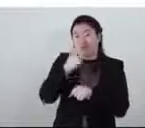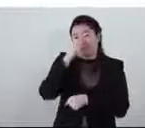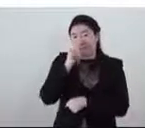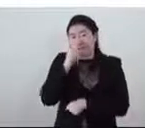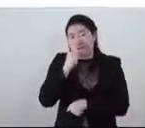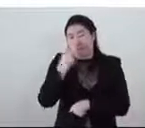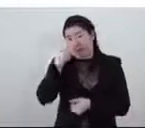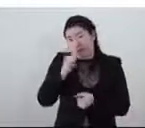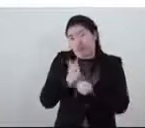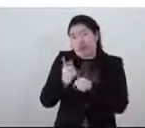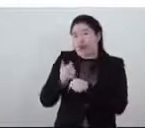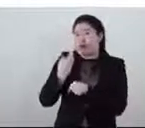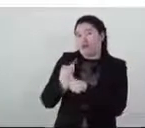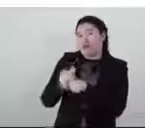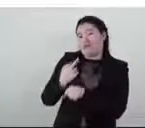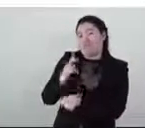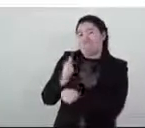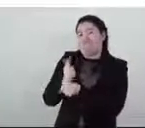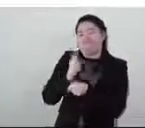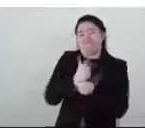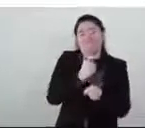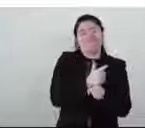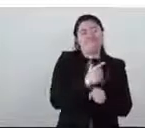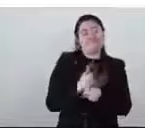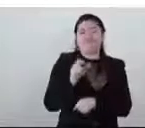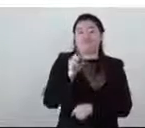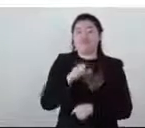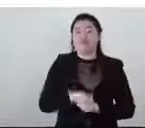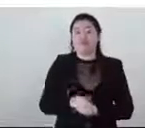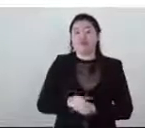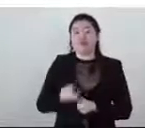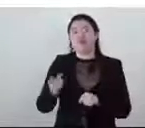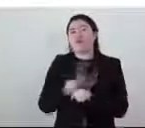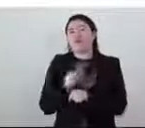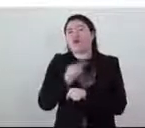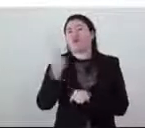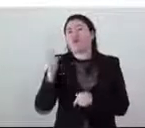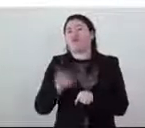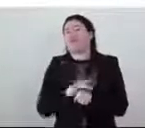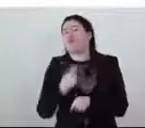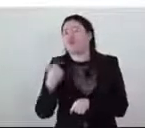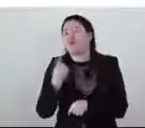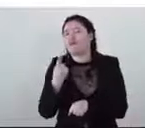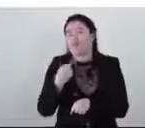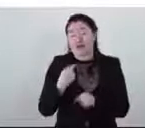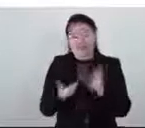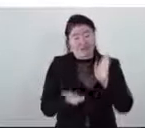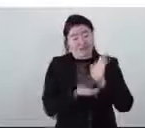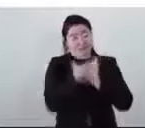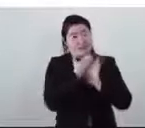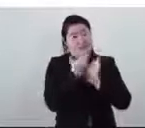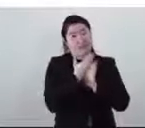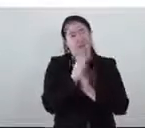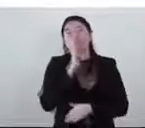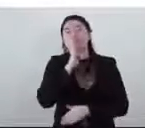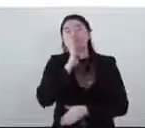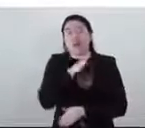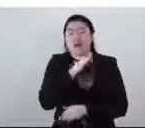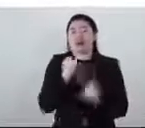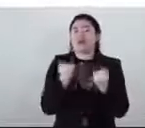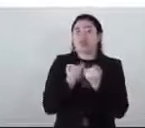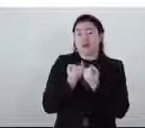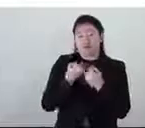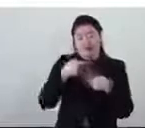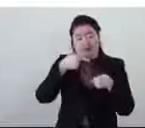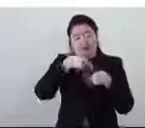condiciones identificadas hasta ahora. Deficiencias en el proceso constructivo. Proceso de soldadura de los pernos Nelson,